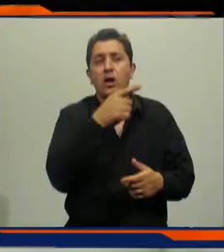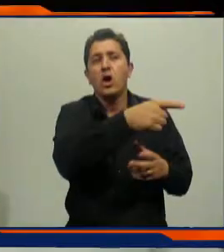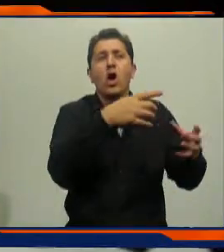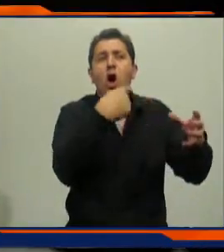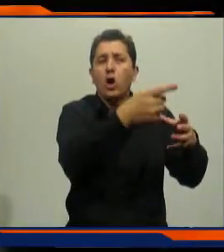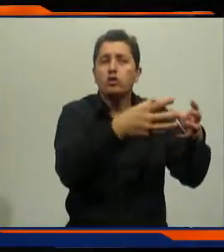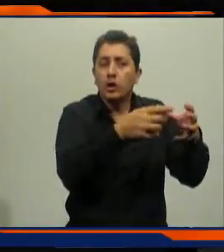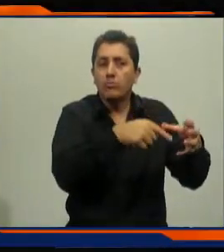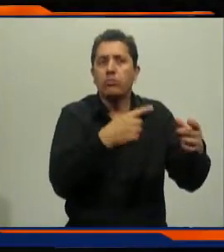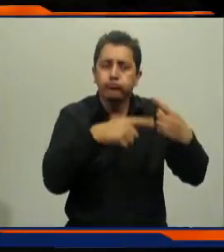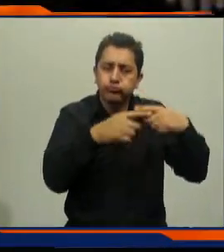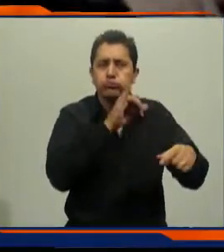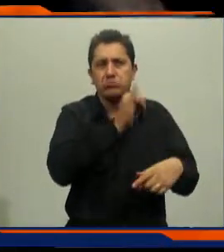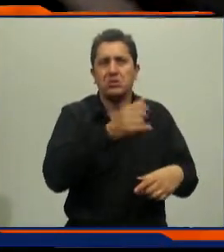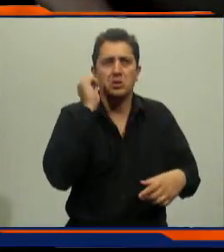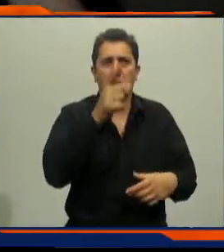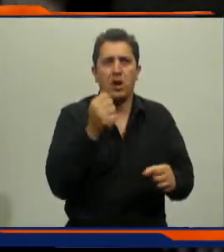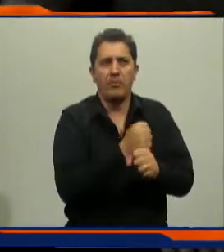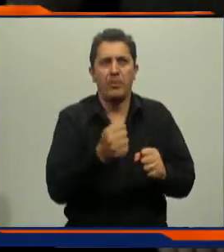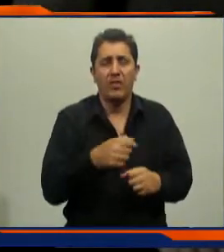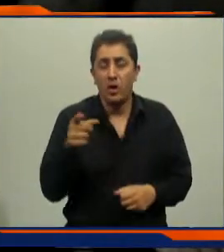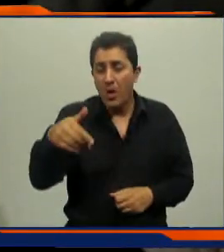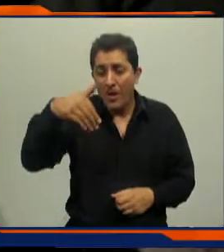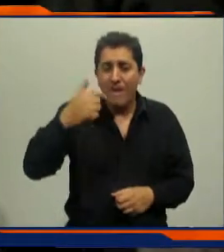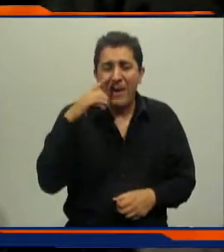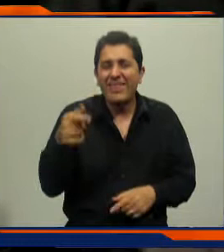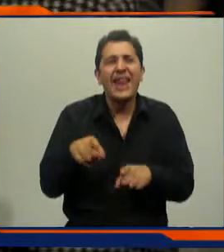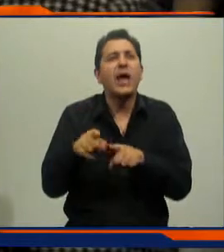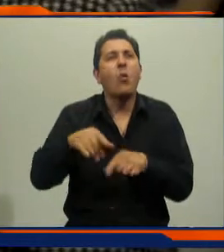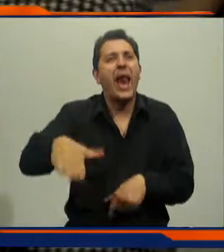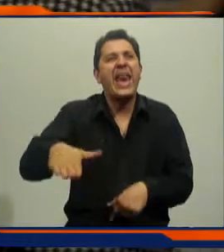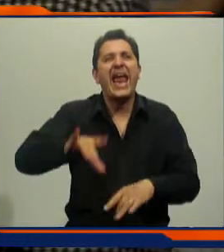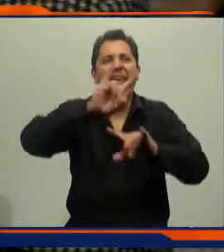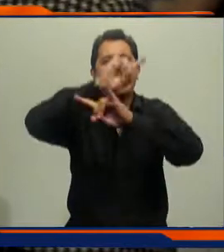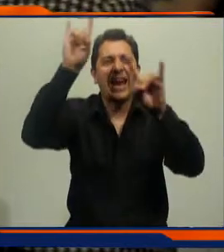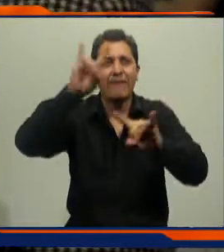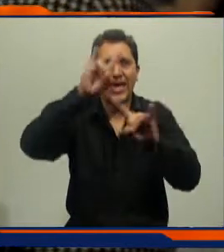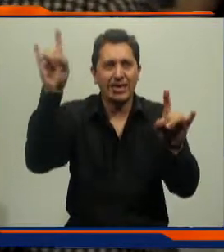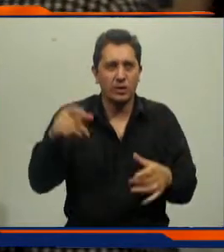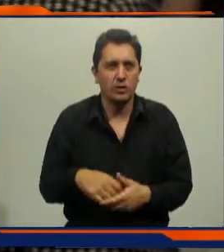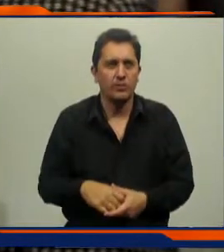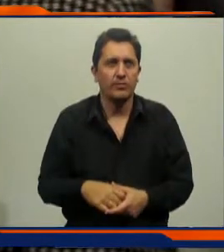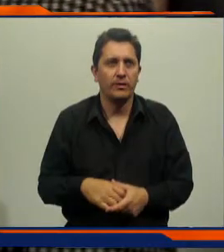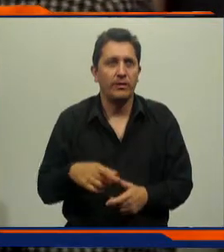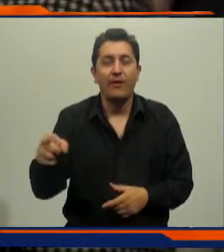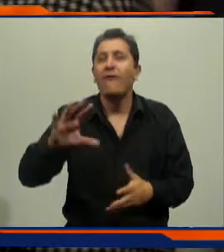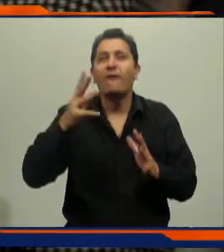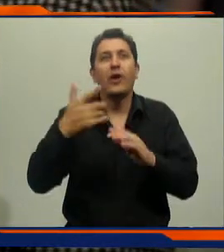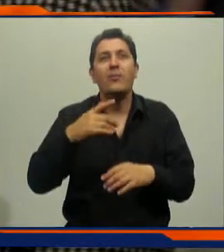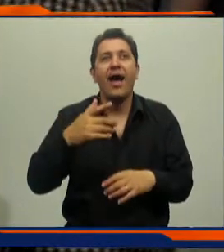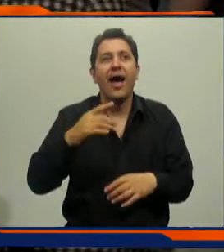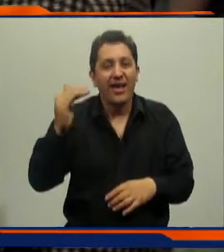Heyman. El chino Maidana, como siempre digo, es un niño travieso que en ese sentido nunca aterriza. A